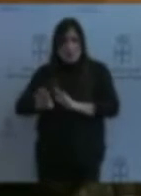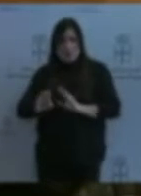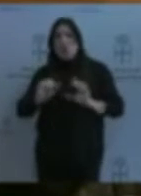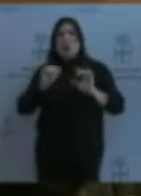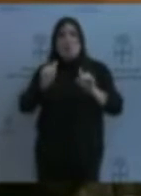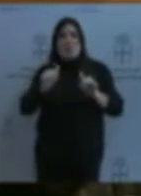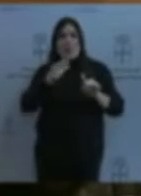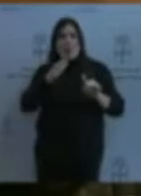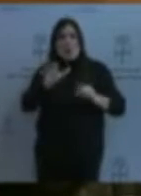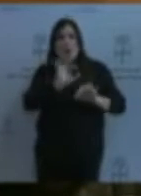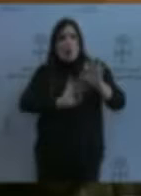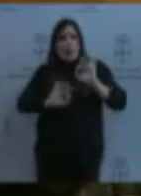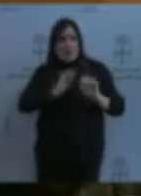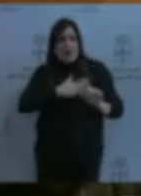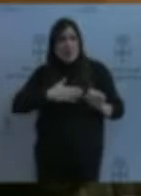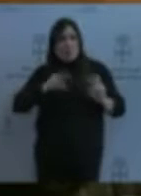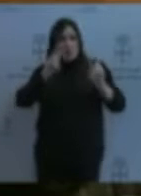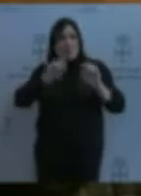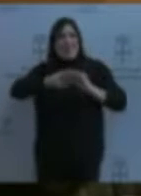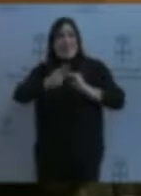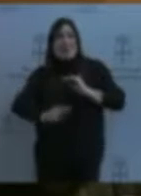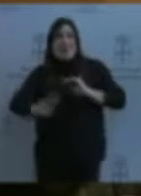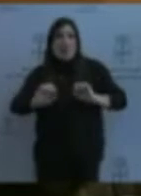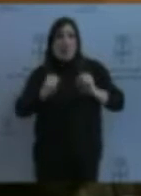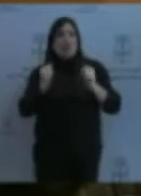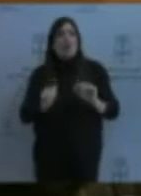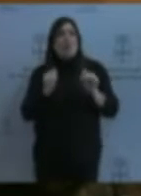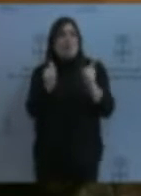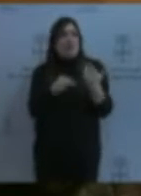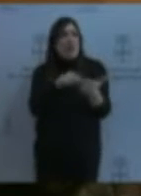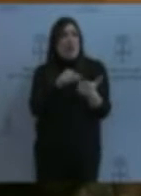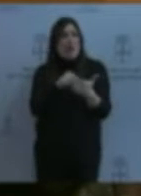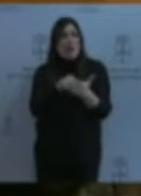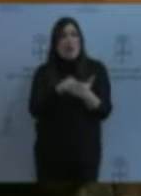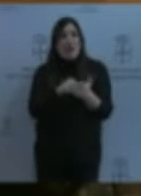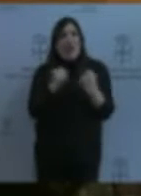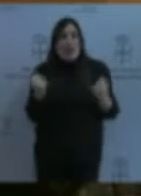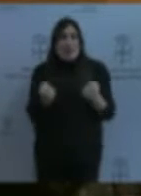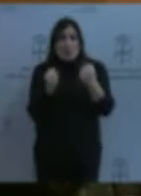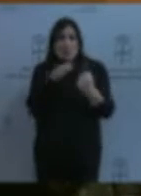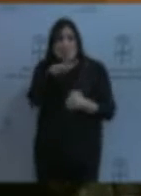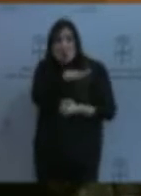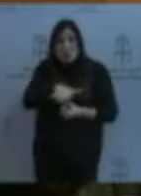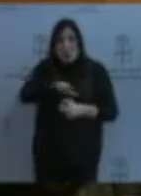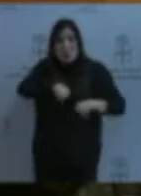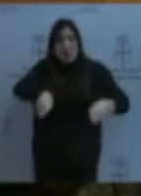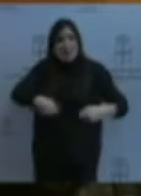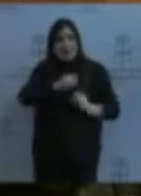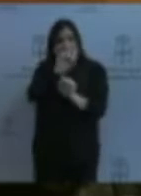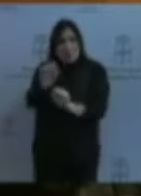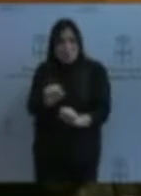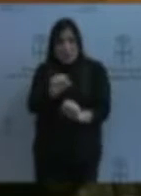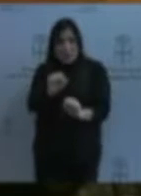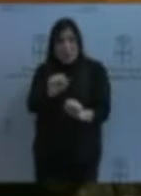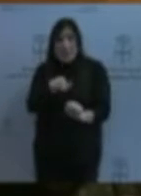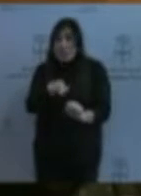viene reclamándose actuaciones de calado para proteger un ecosistema que, como digo, es único en Asturias. Único porque